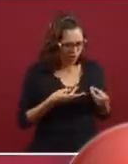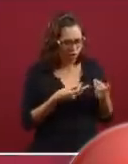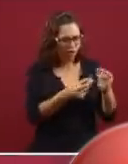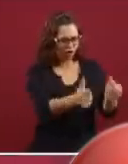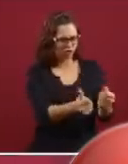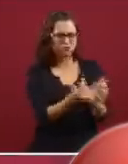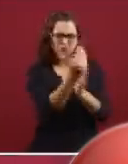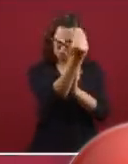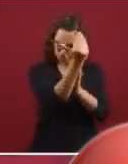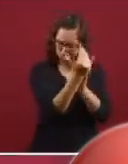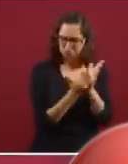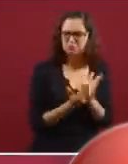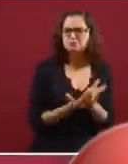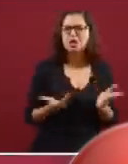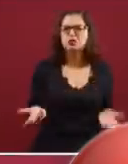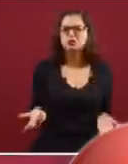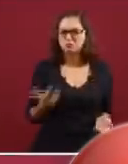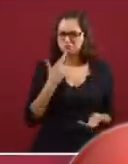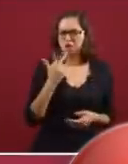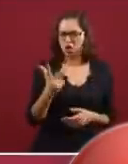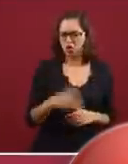el gasto excesivo en el gobierno?